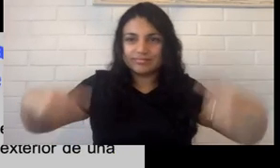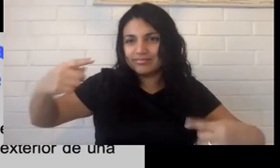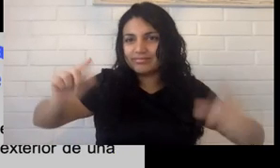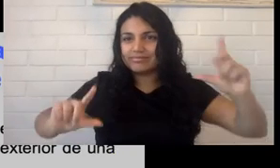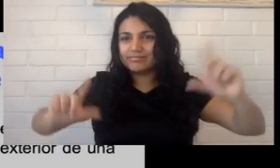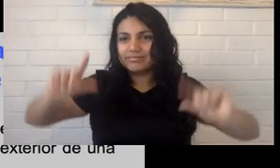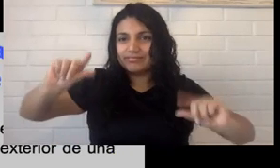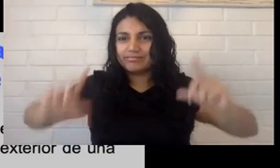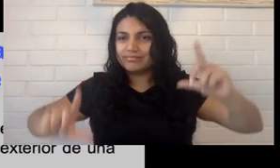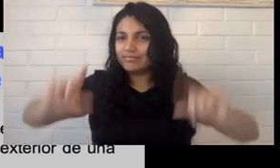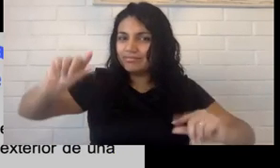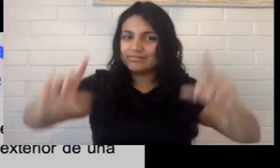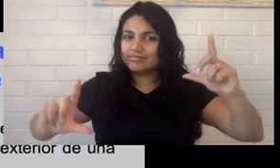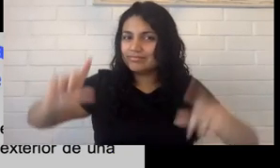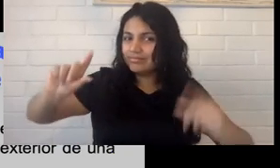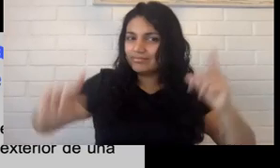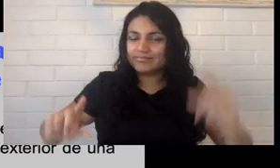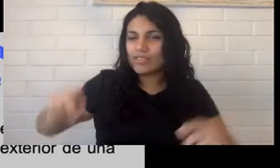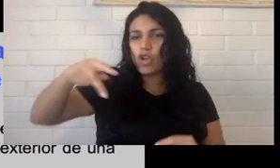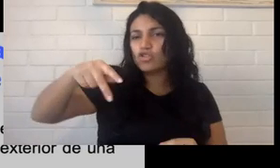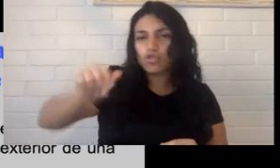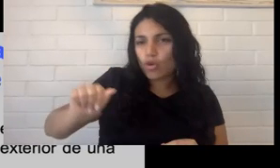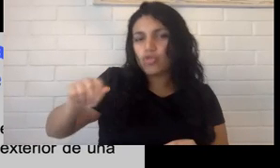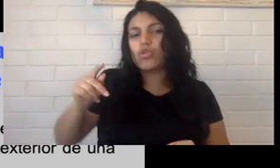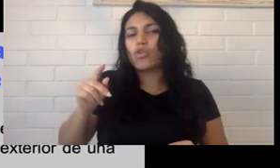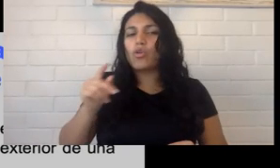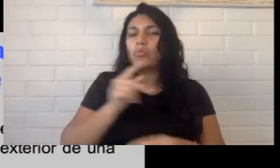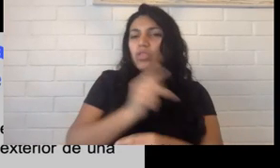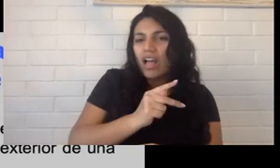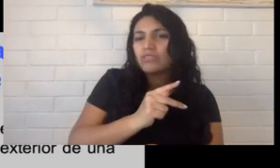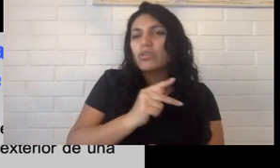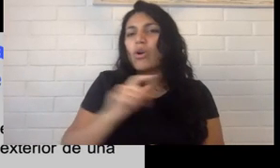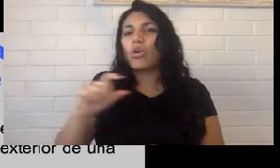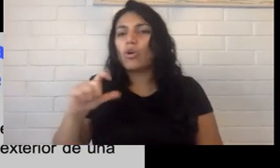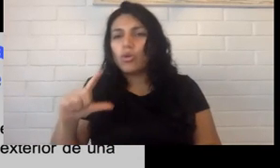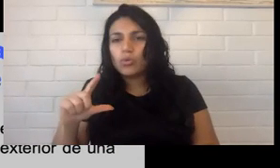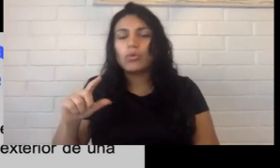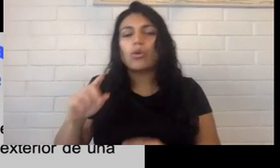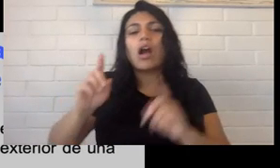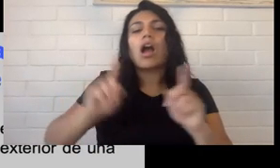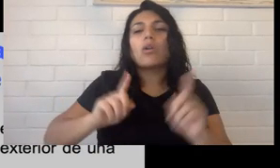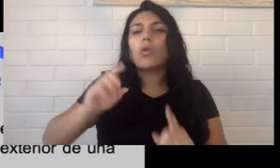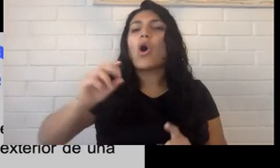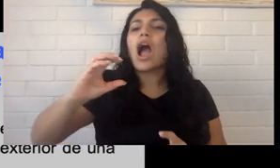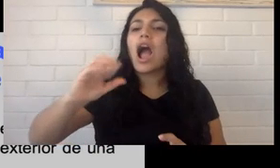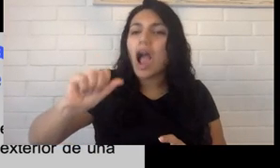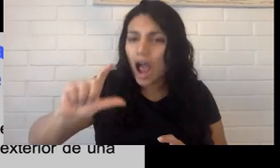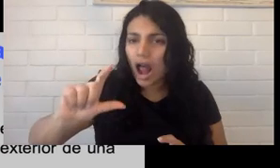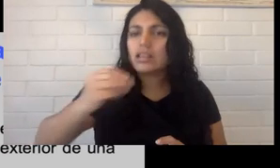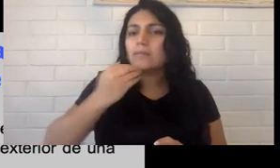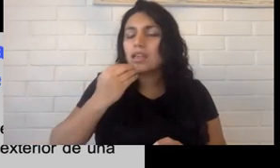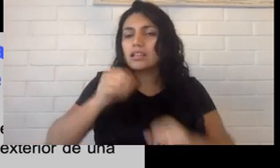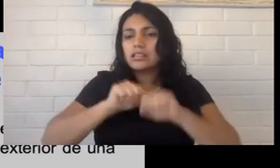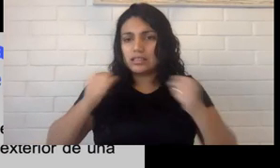y cloruro, y podemos agregar el calcio en algunas condiciones de bastante importancia para el funcionamiento del